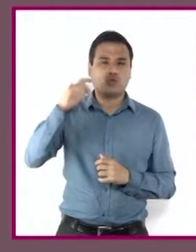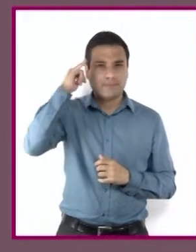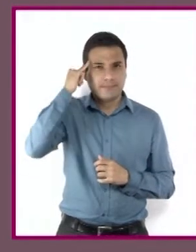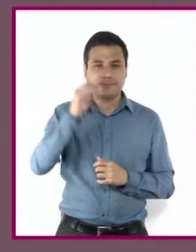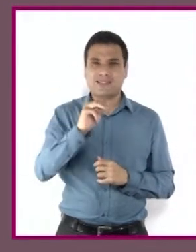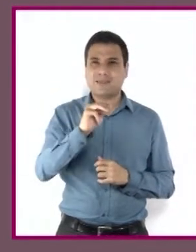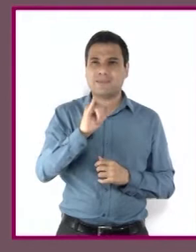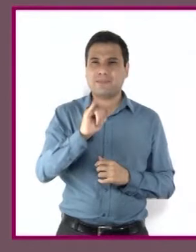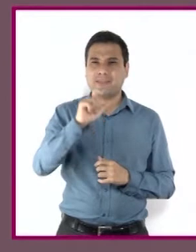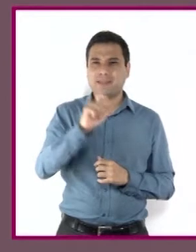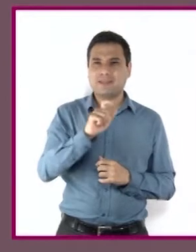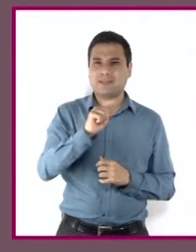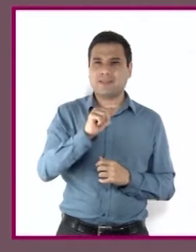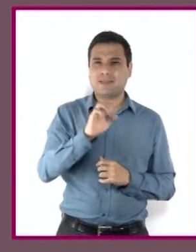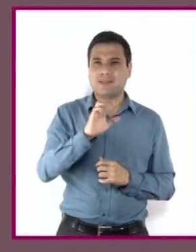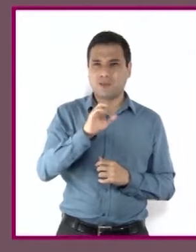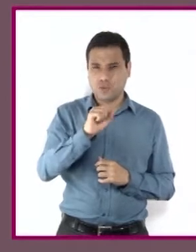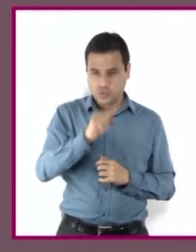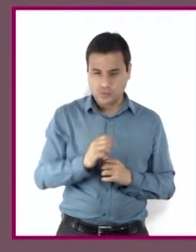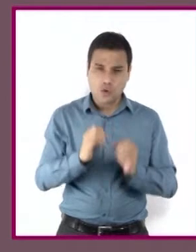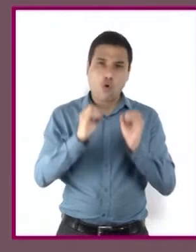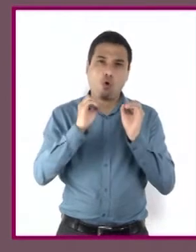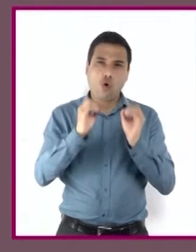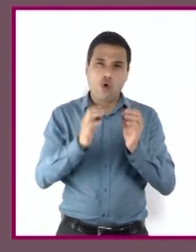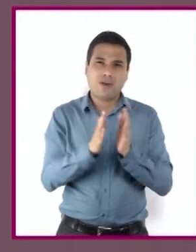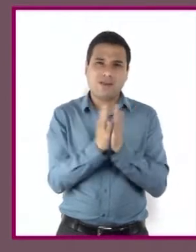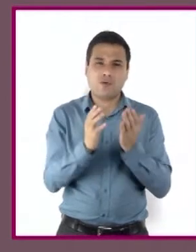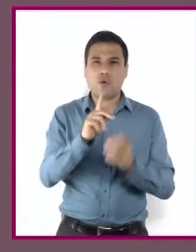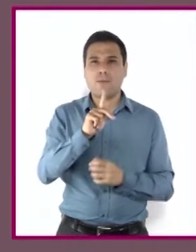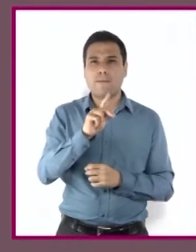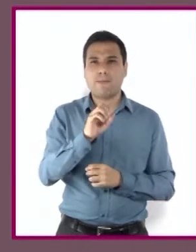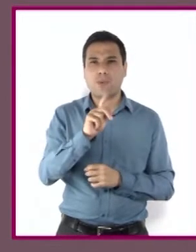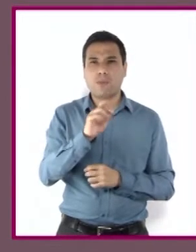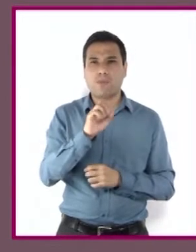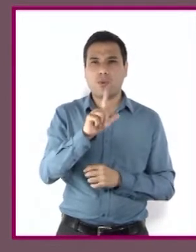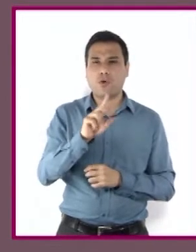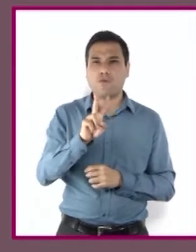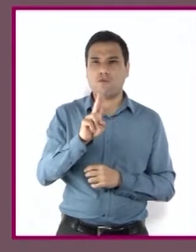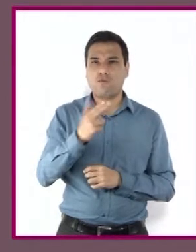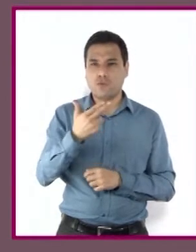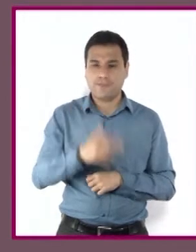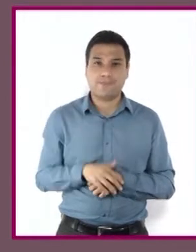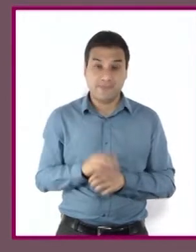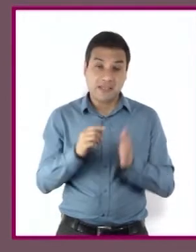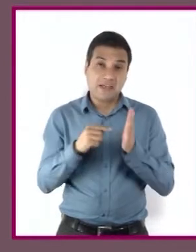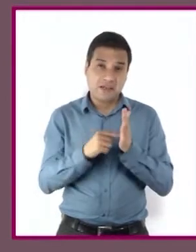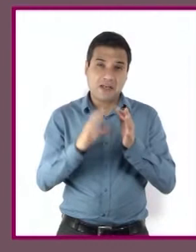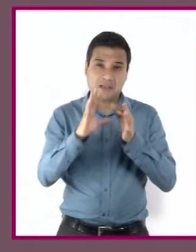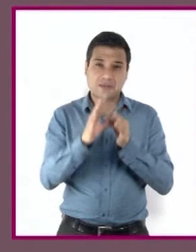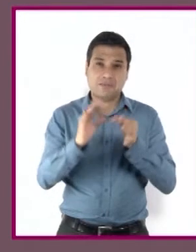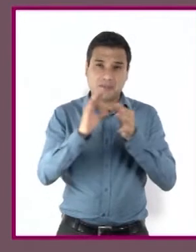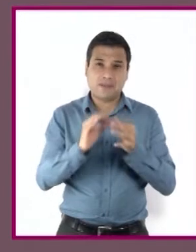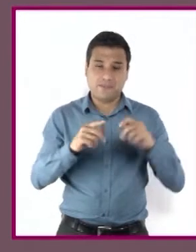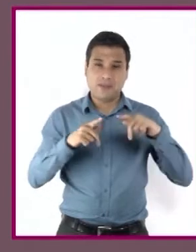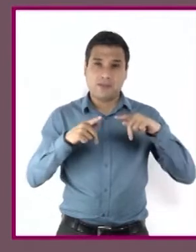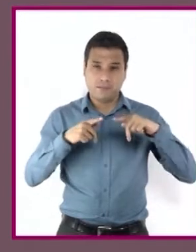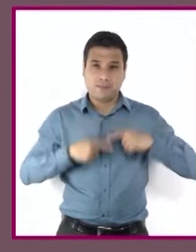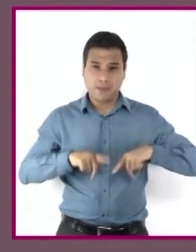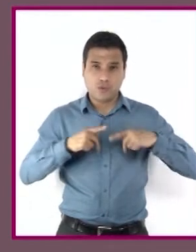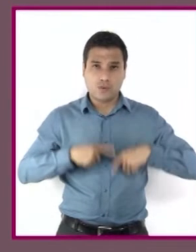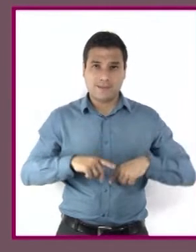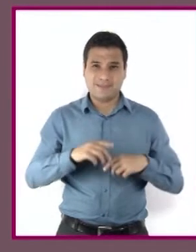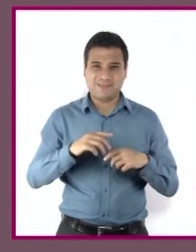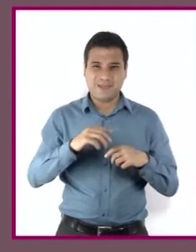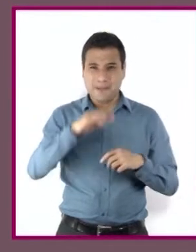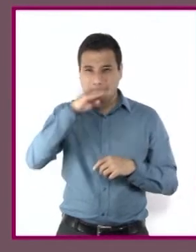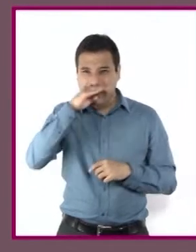Vuh, libro maya que relata que antes de existir los humanos actuales hechos de maíz, existieron otras